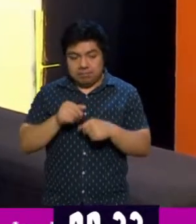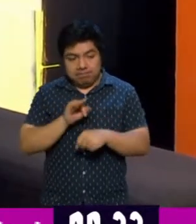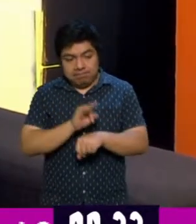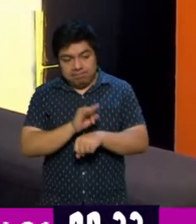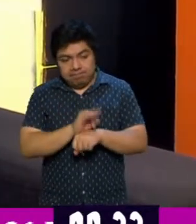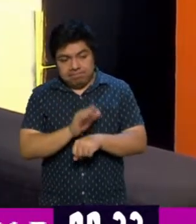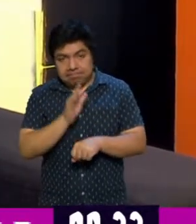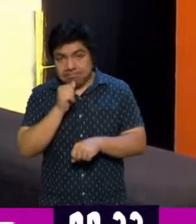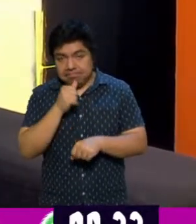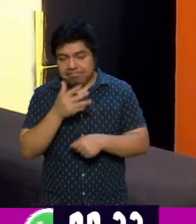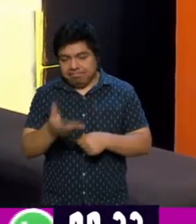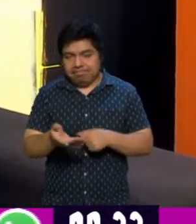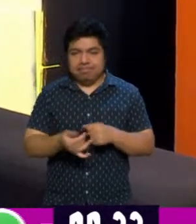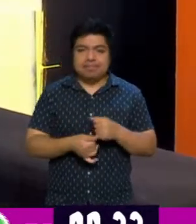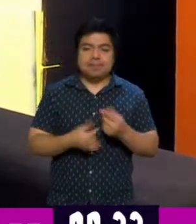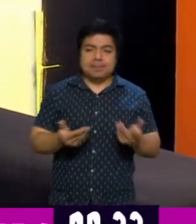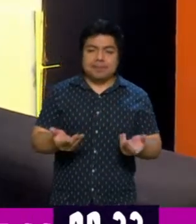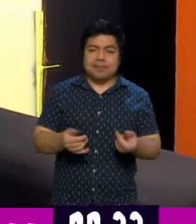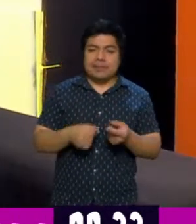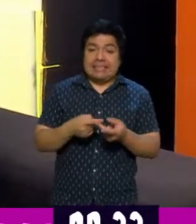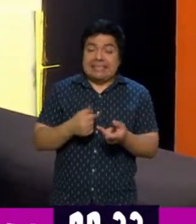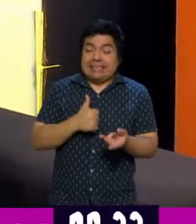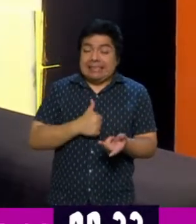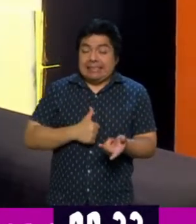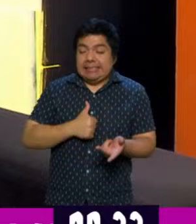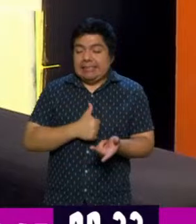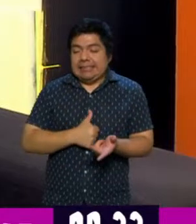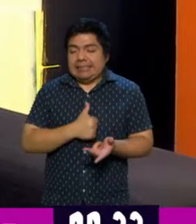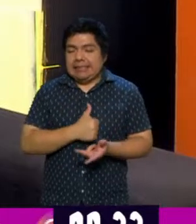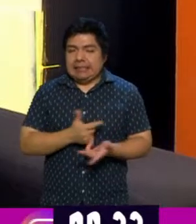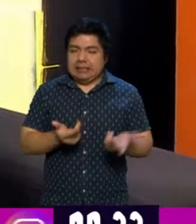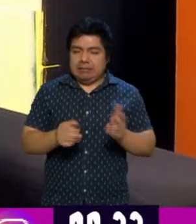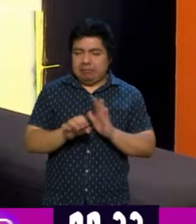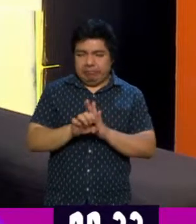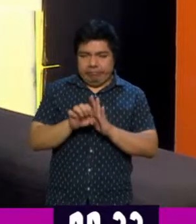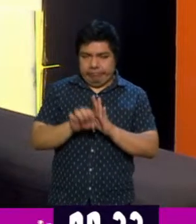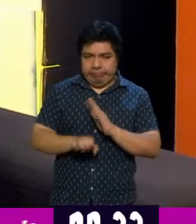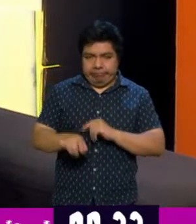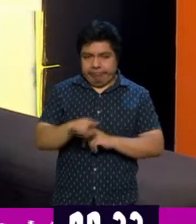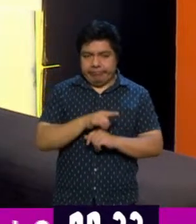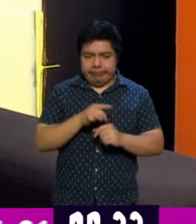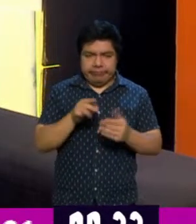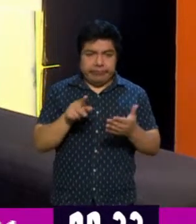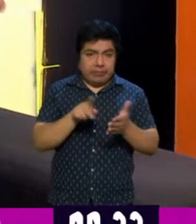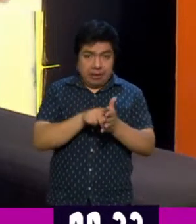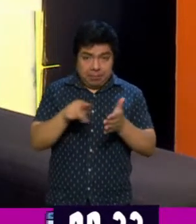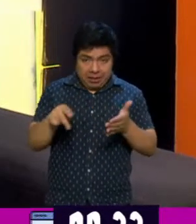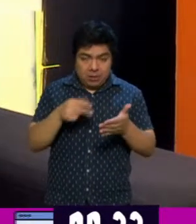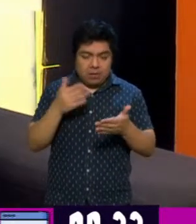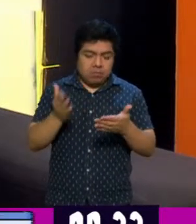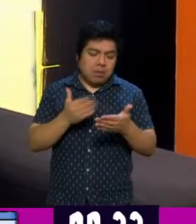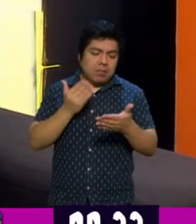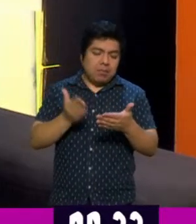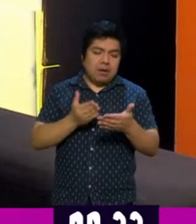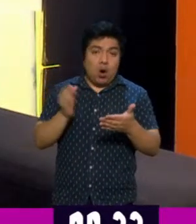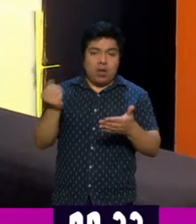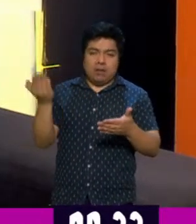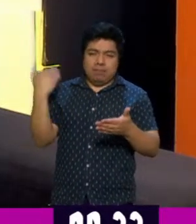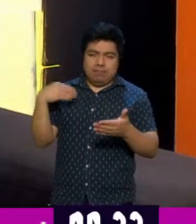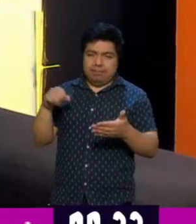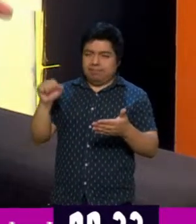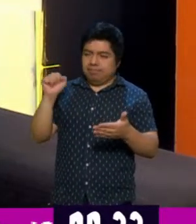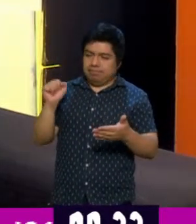más vulnerables. Y bueno, lamentablemente, si uno revisa los periódicos de hoy o los del fin de semana, se